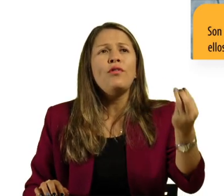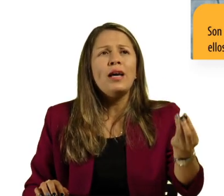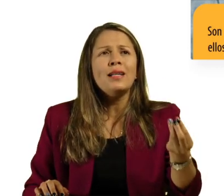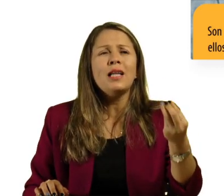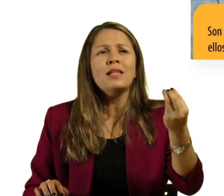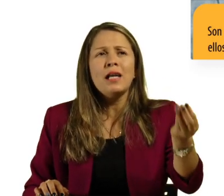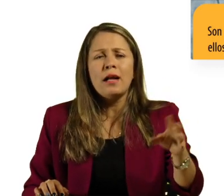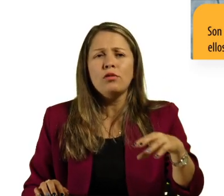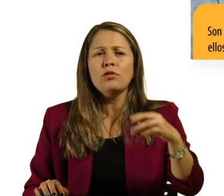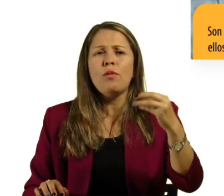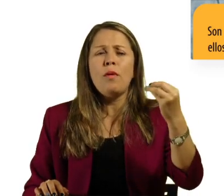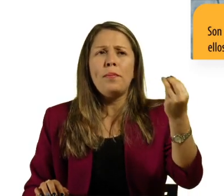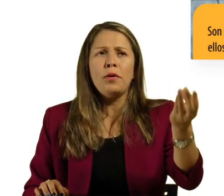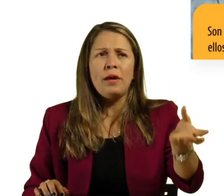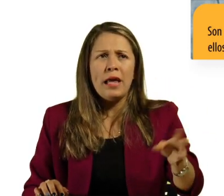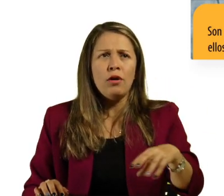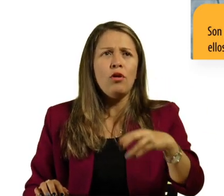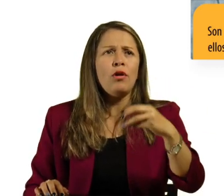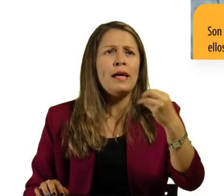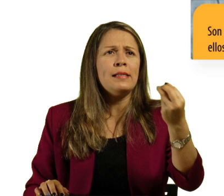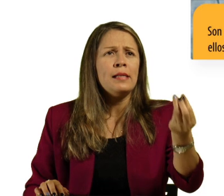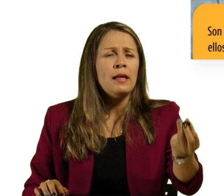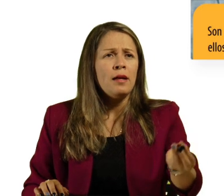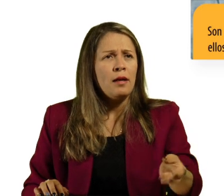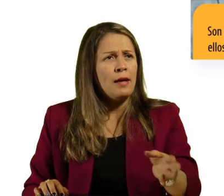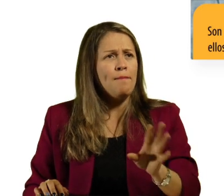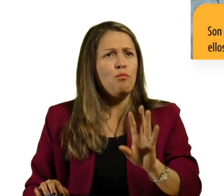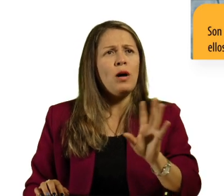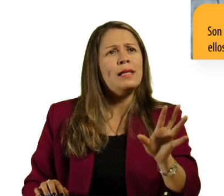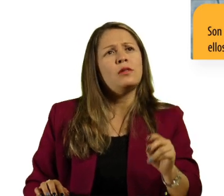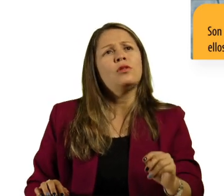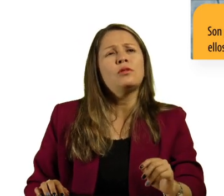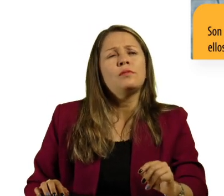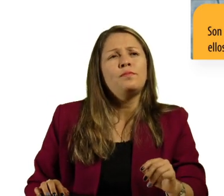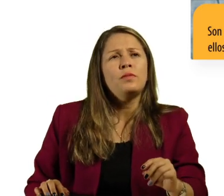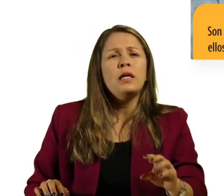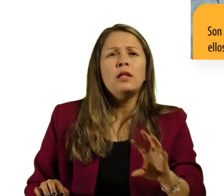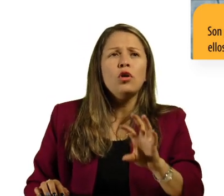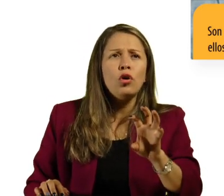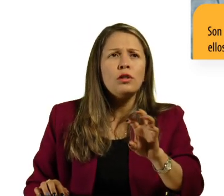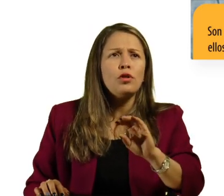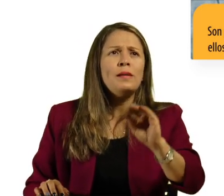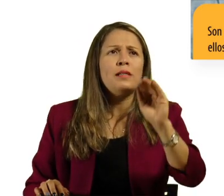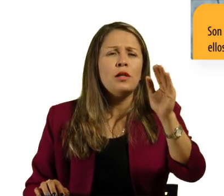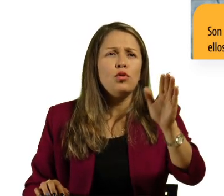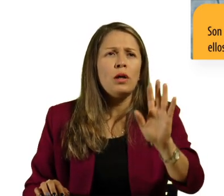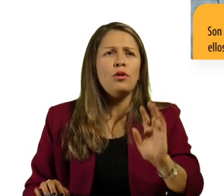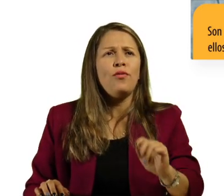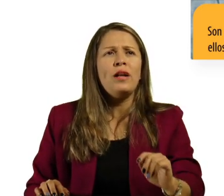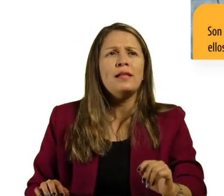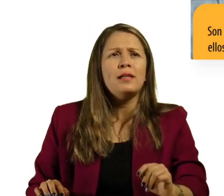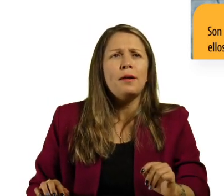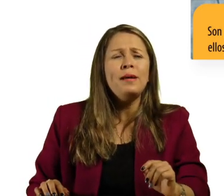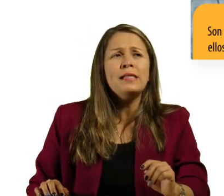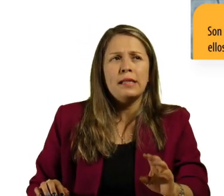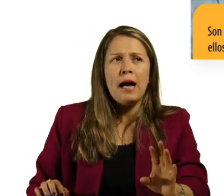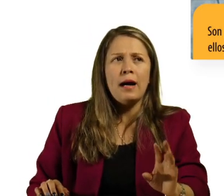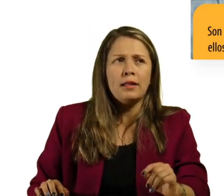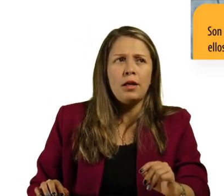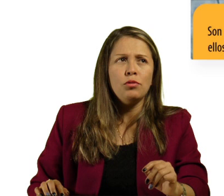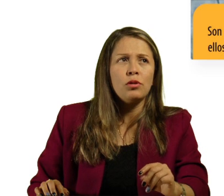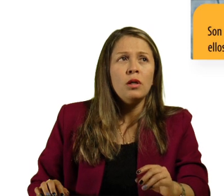o vía terceros como proveedores, impuestos, y todo esto me está ayudando a financiar